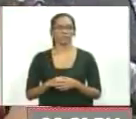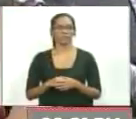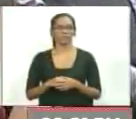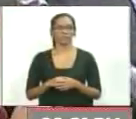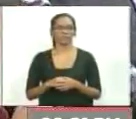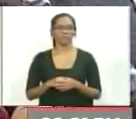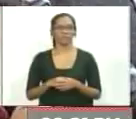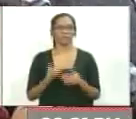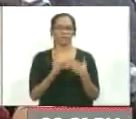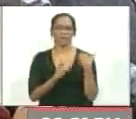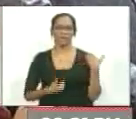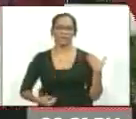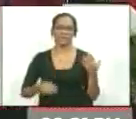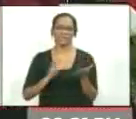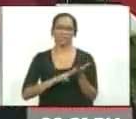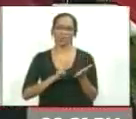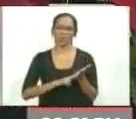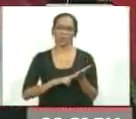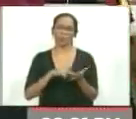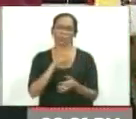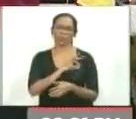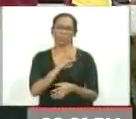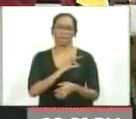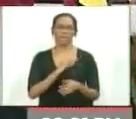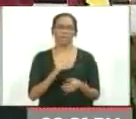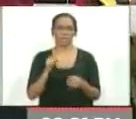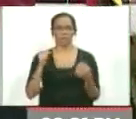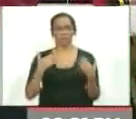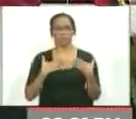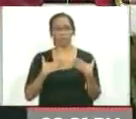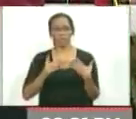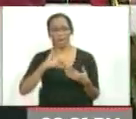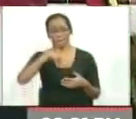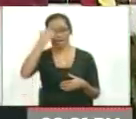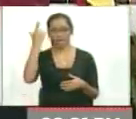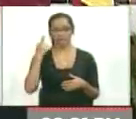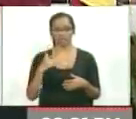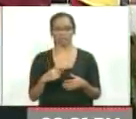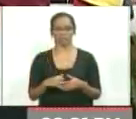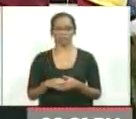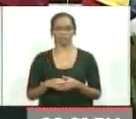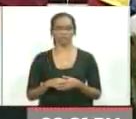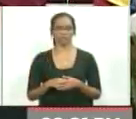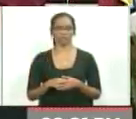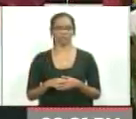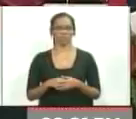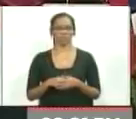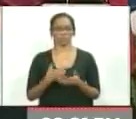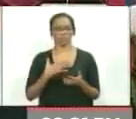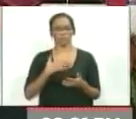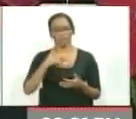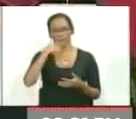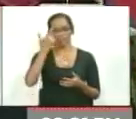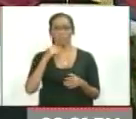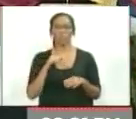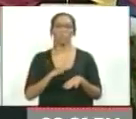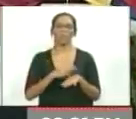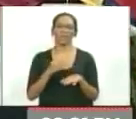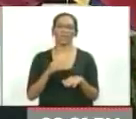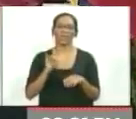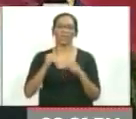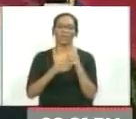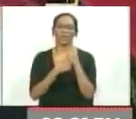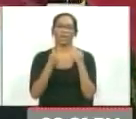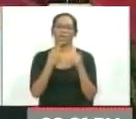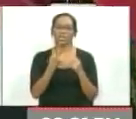con la presidenta del Seguro Social. Esto a uno le da vergüenza. Esto no le da vergüenza. Porque él salió diciendo que una